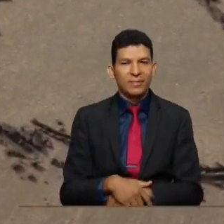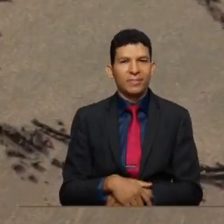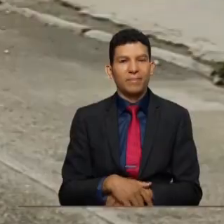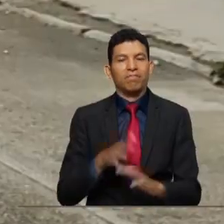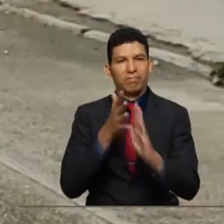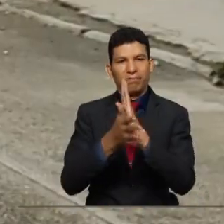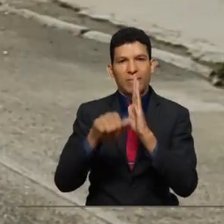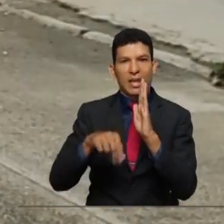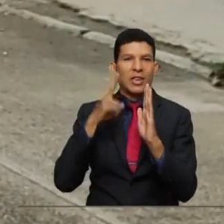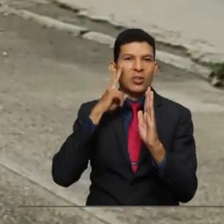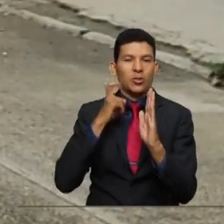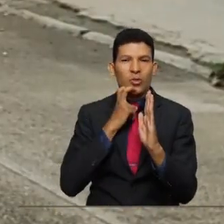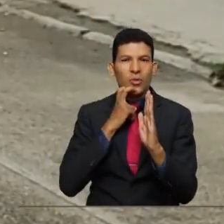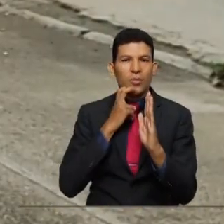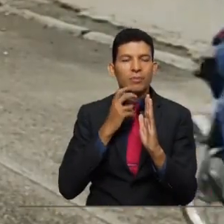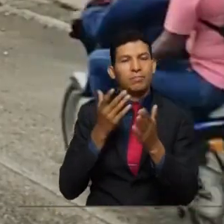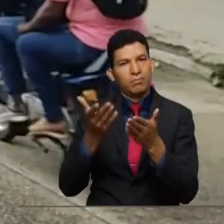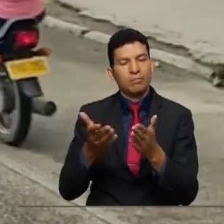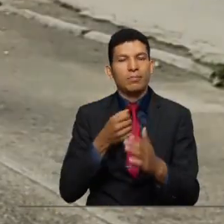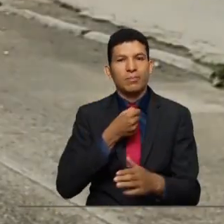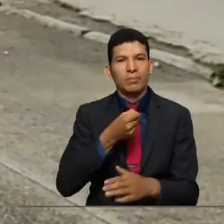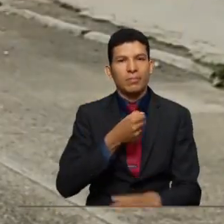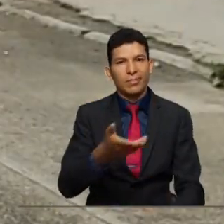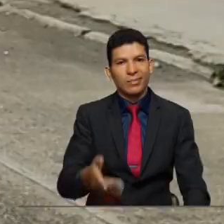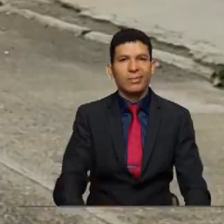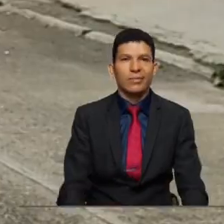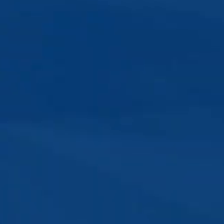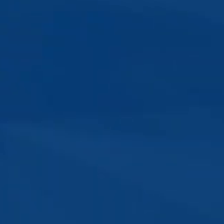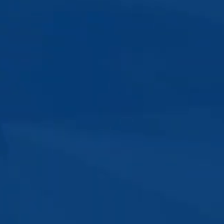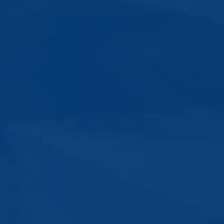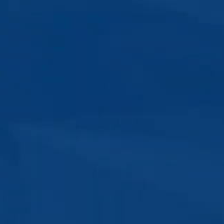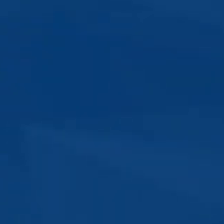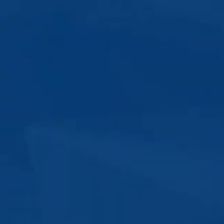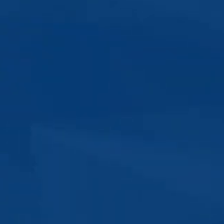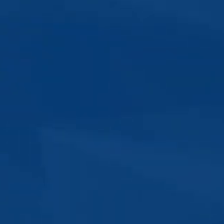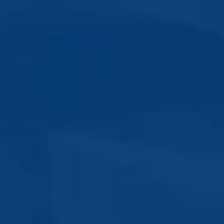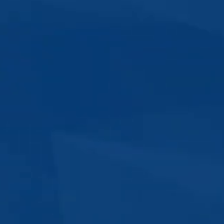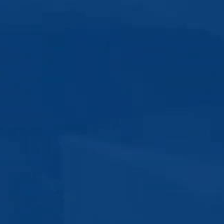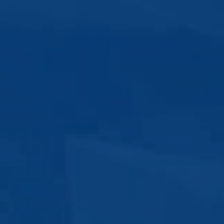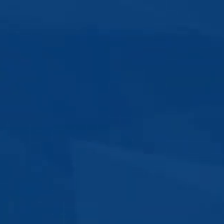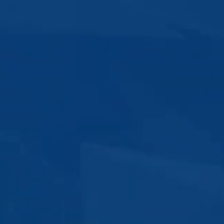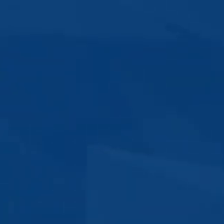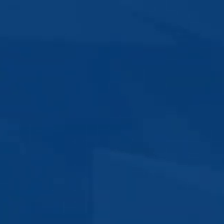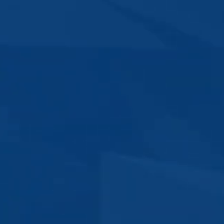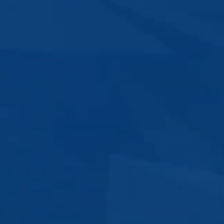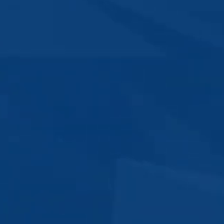desde Quibdó, yo soy Cristian Cuesta para Telepacífico Noticias.